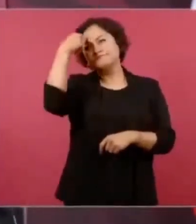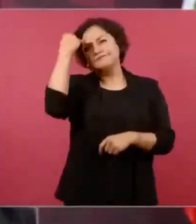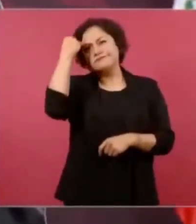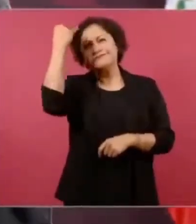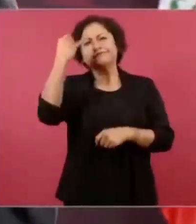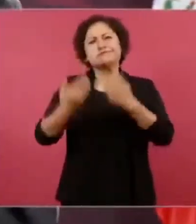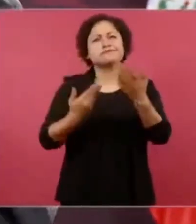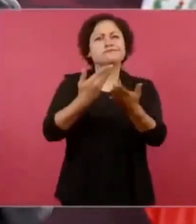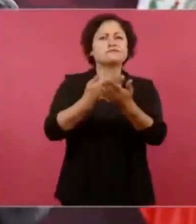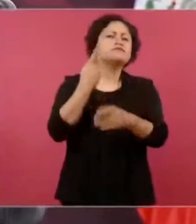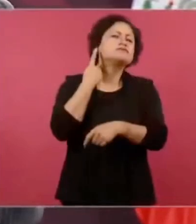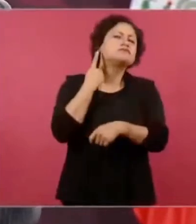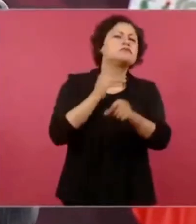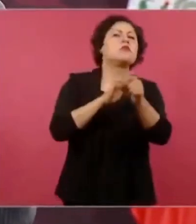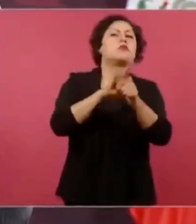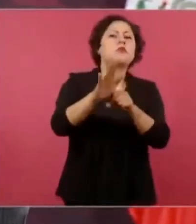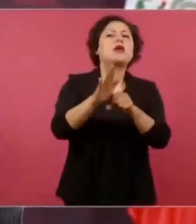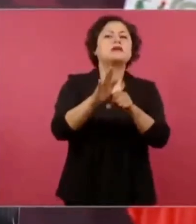a